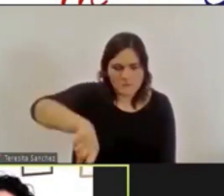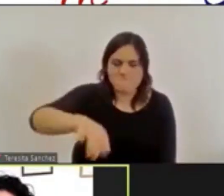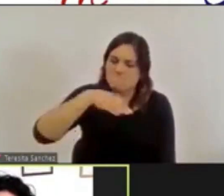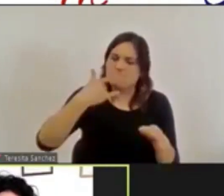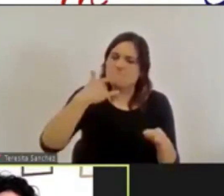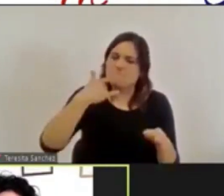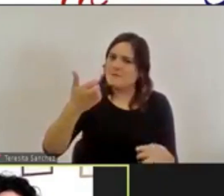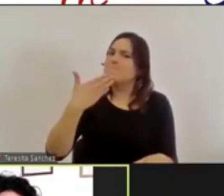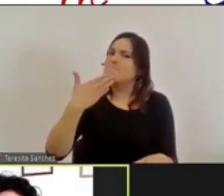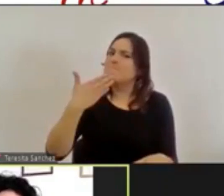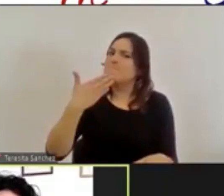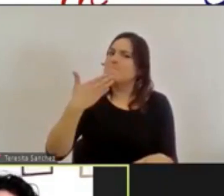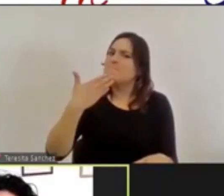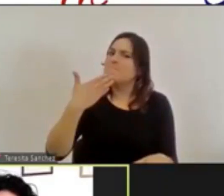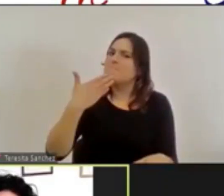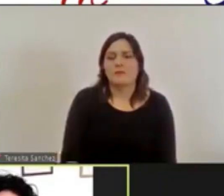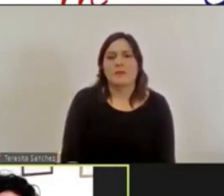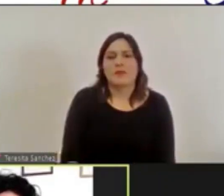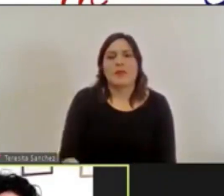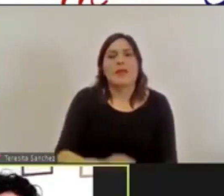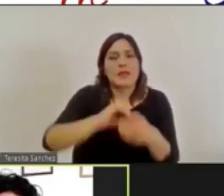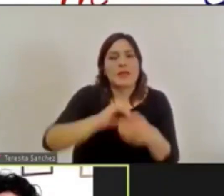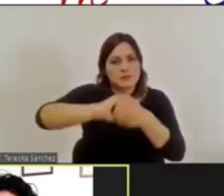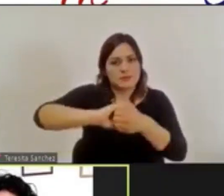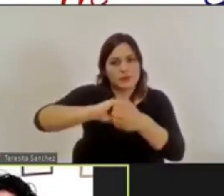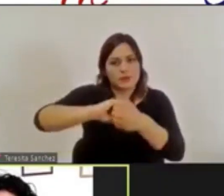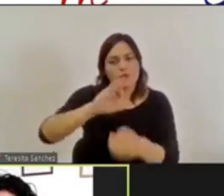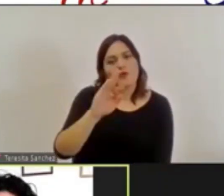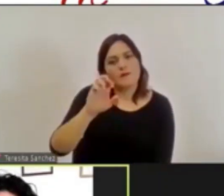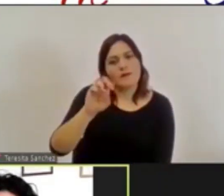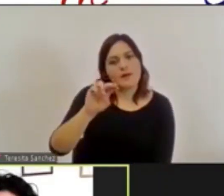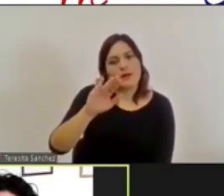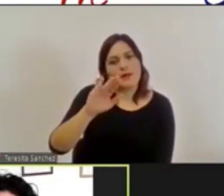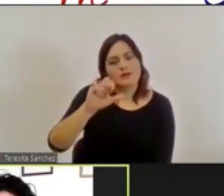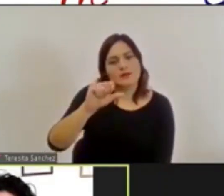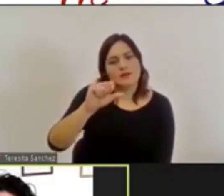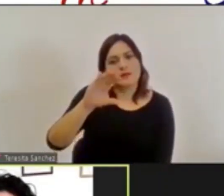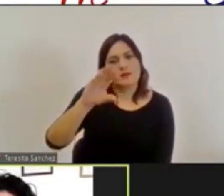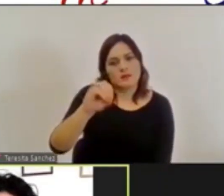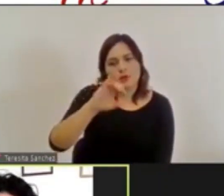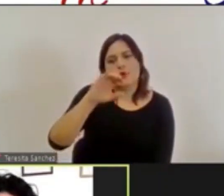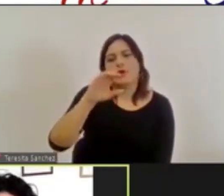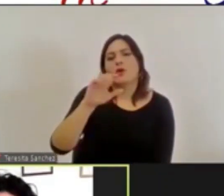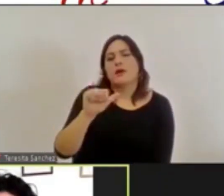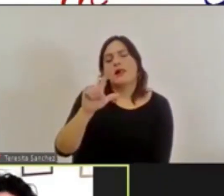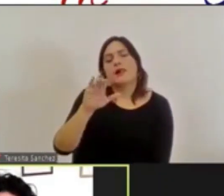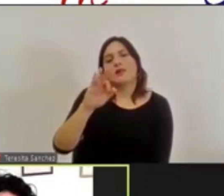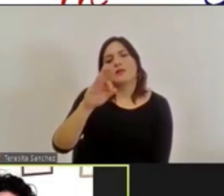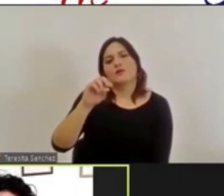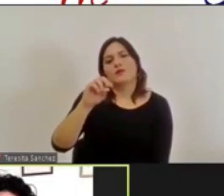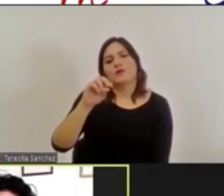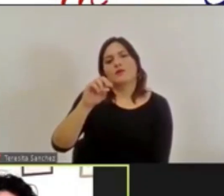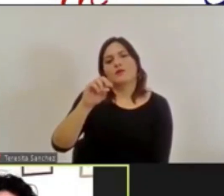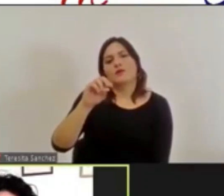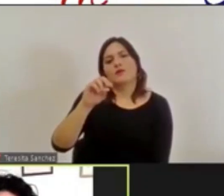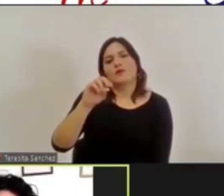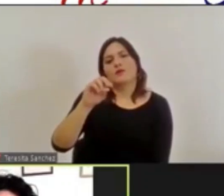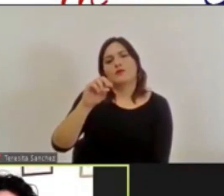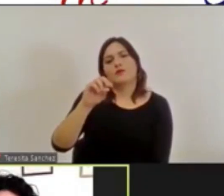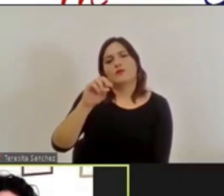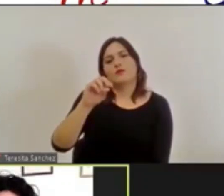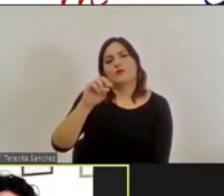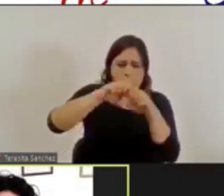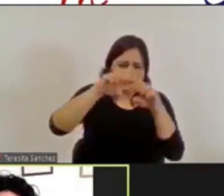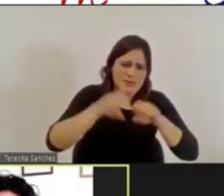Diane Flor, saludos a Francisco Zapata, a Jorge Tobías, Alfonso Ramírez Acosta y a todo el equipo de